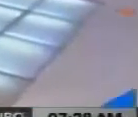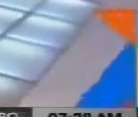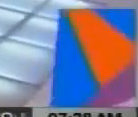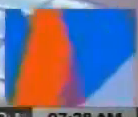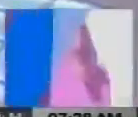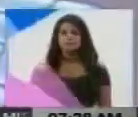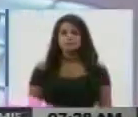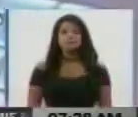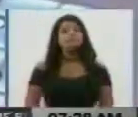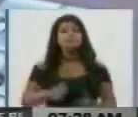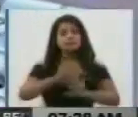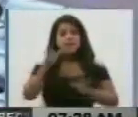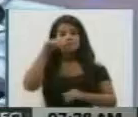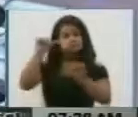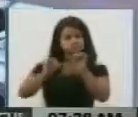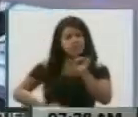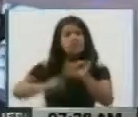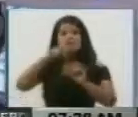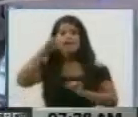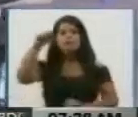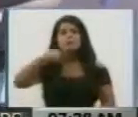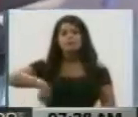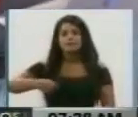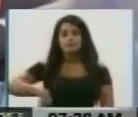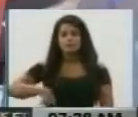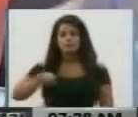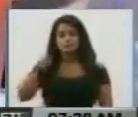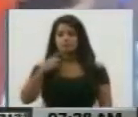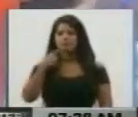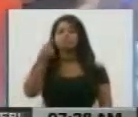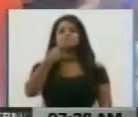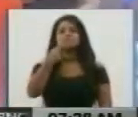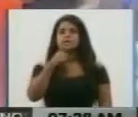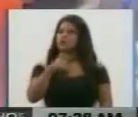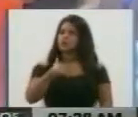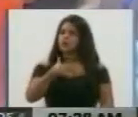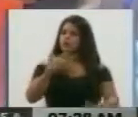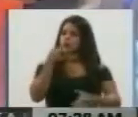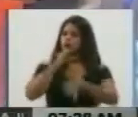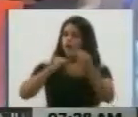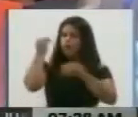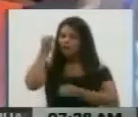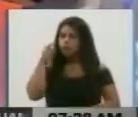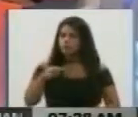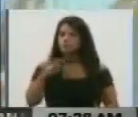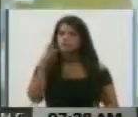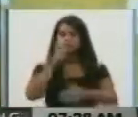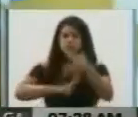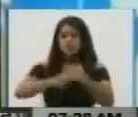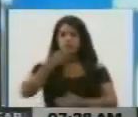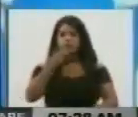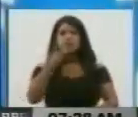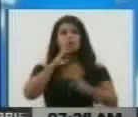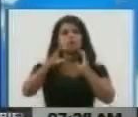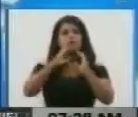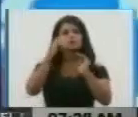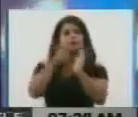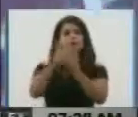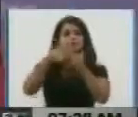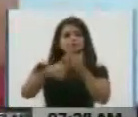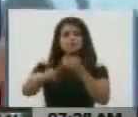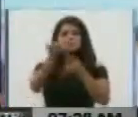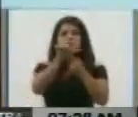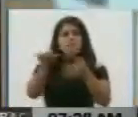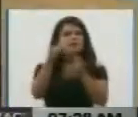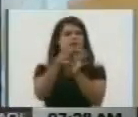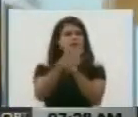Quisiéramos comenzar una visión política, comunicacional, sobre todo lo que se va a generar durante esta semana. Ernesto,